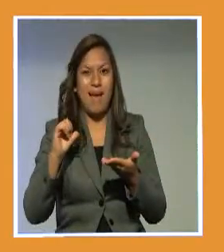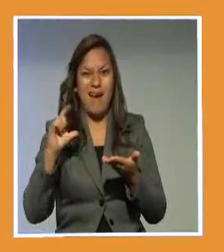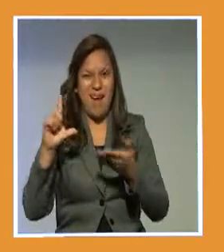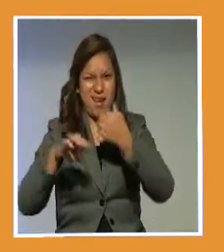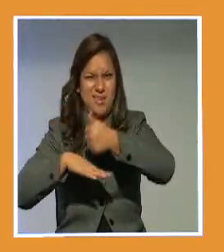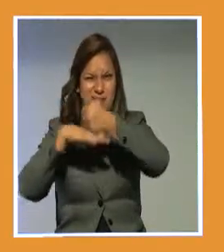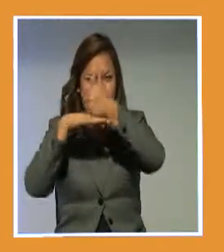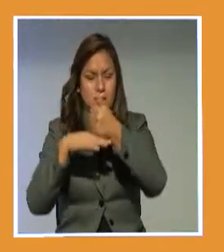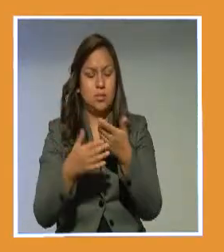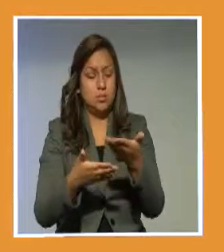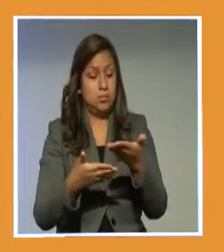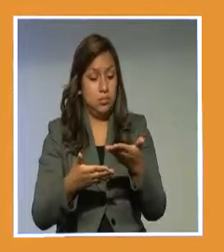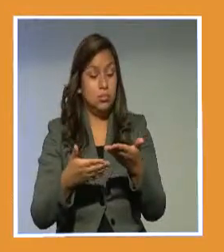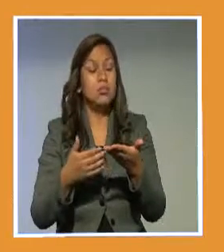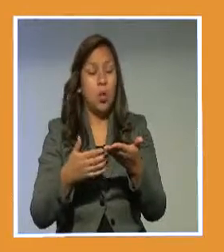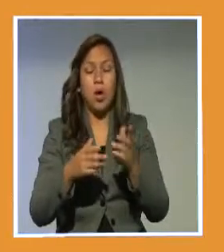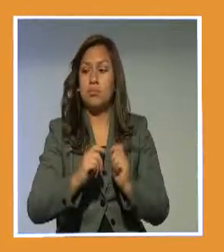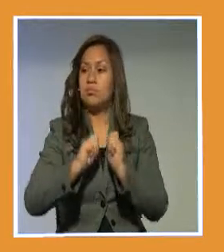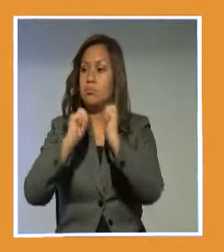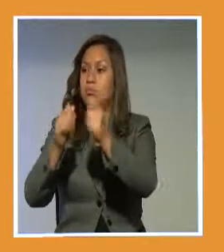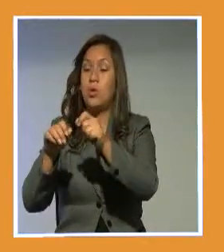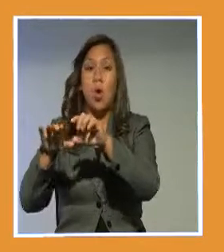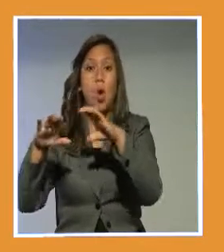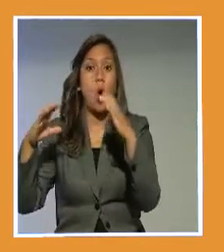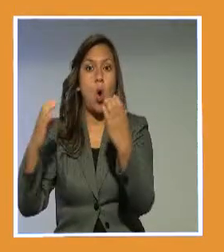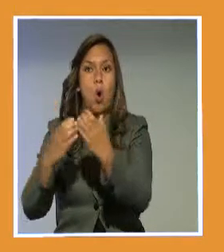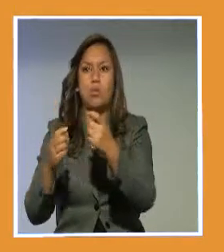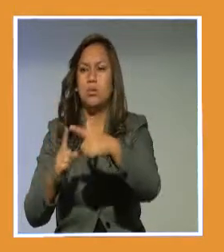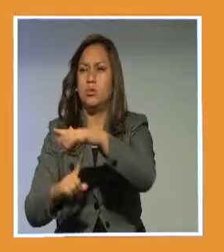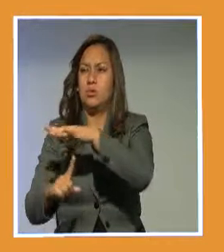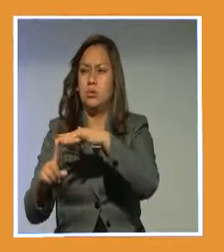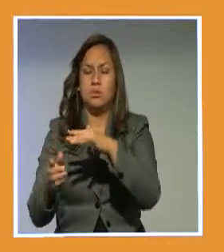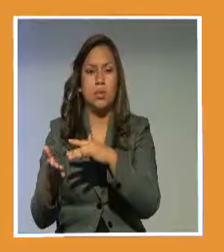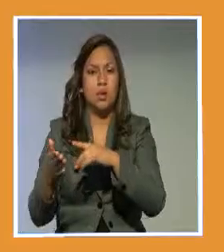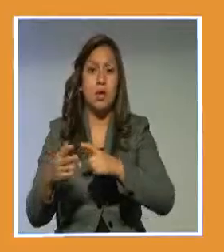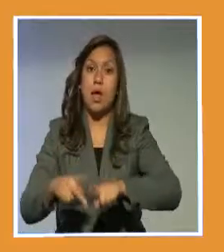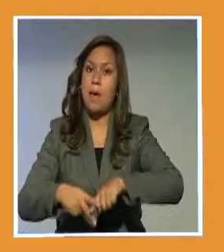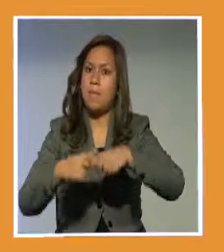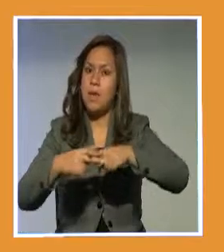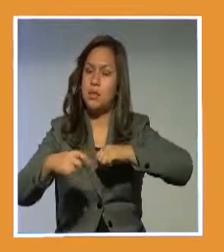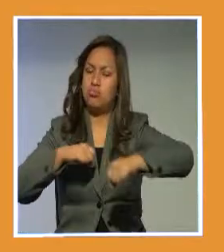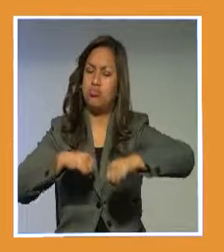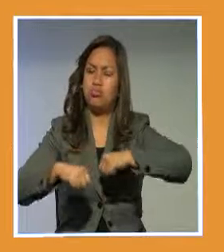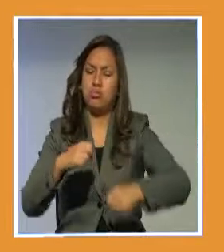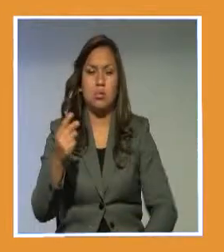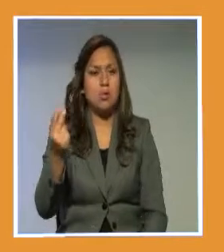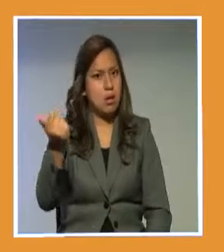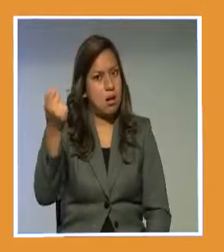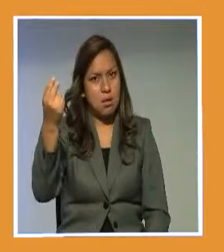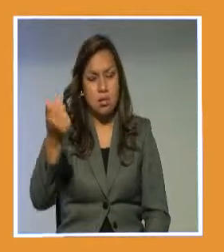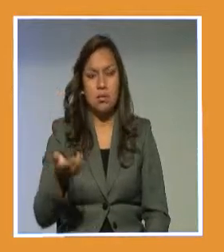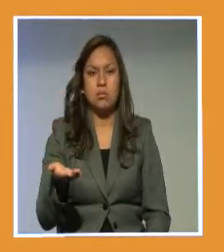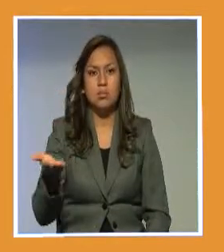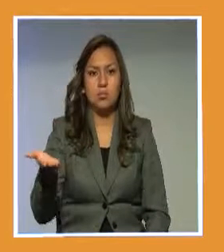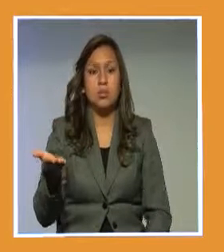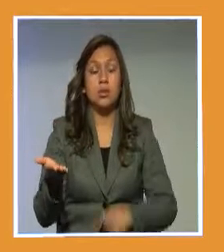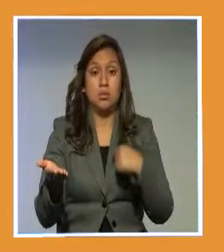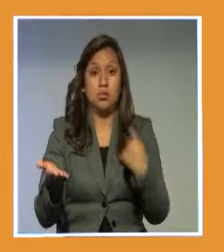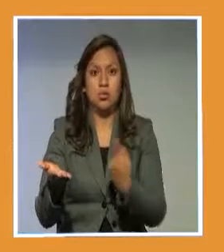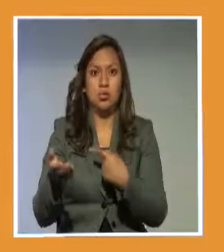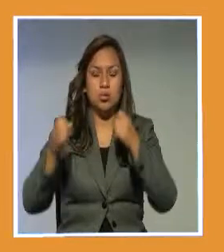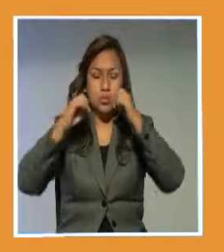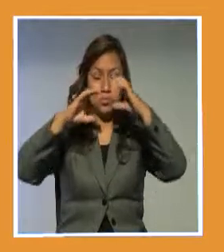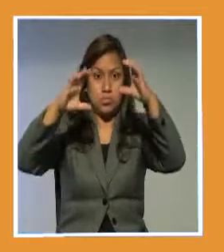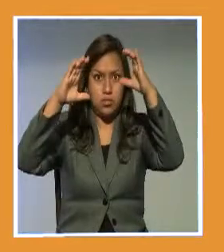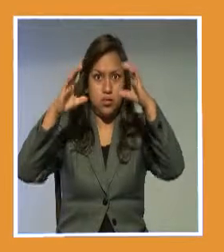Comisión de Biodiversidad que inicie su tratamiento de manera inmediata. Así que en ese sentido, pues estaremos también muy expectantes y acompañando a